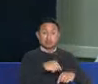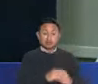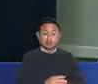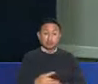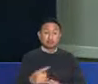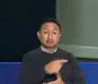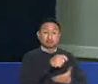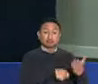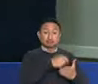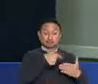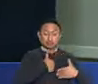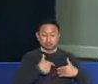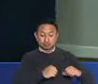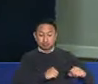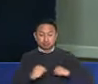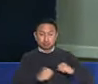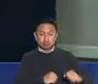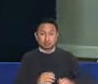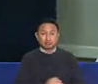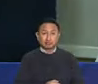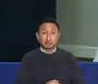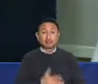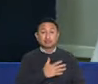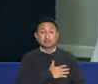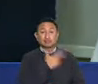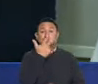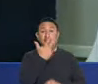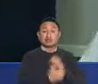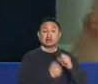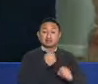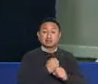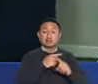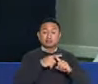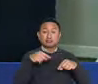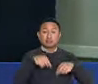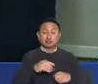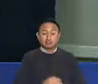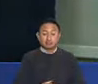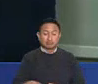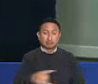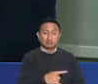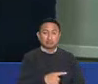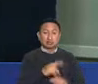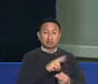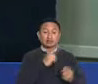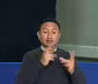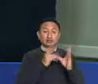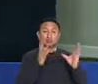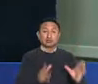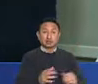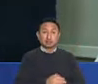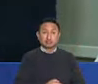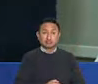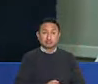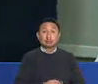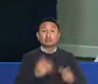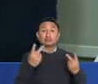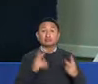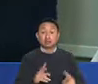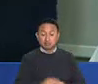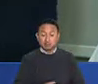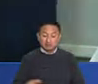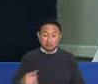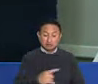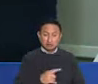avalan la gestión, avalan estos 3 años y medio, avalan la postura de la Revolución Ciudadana, sino que también